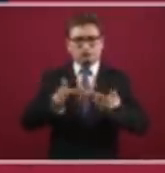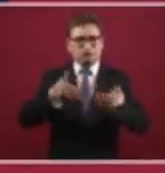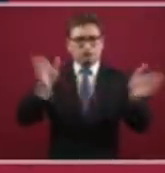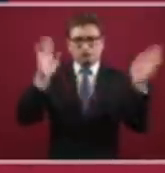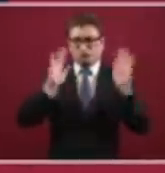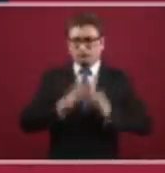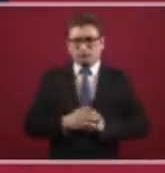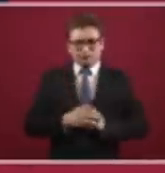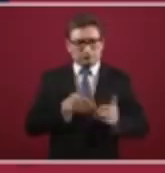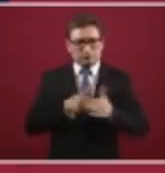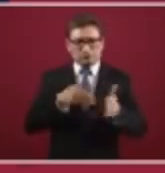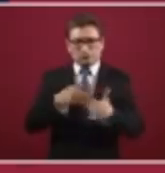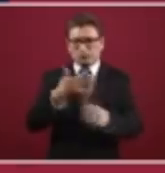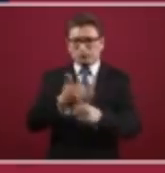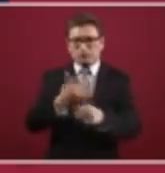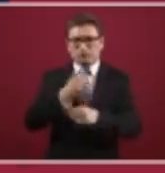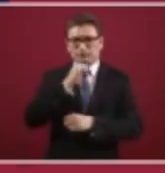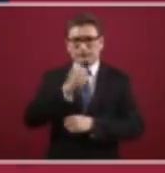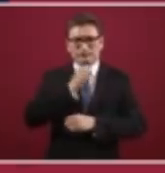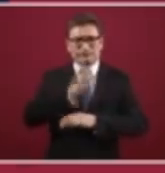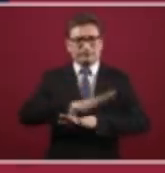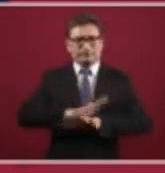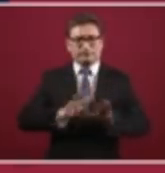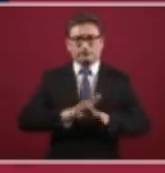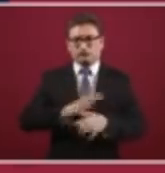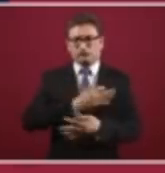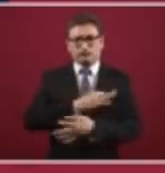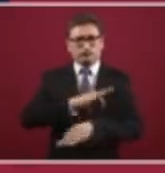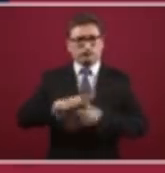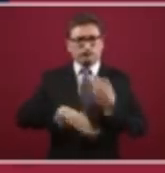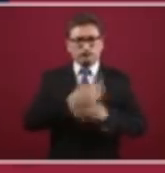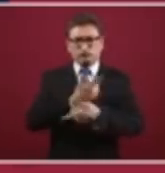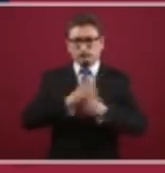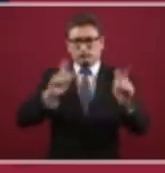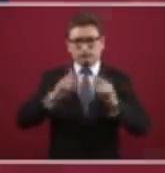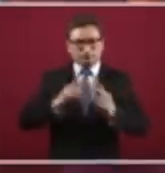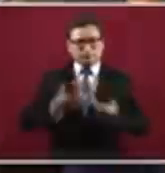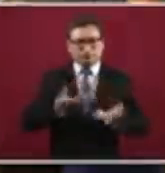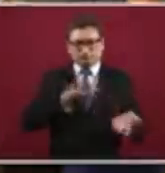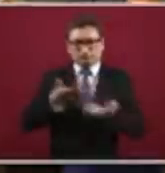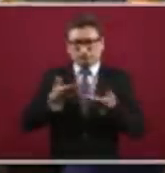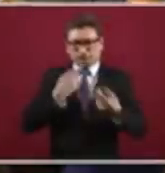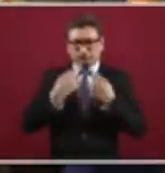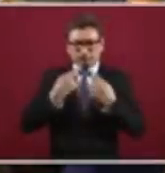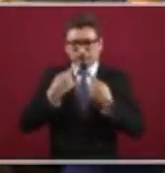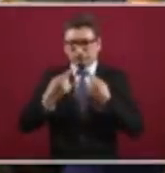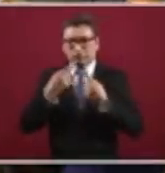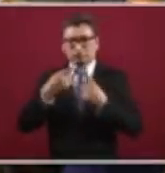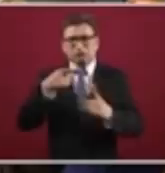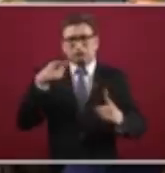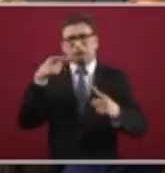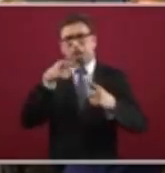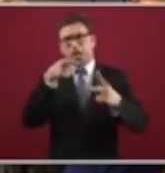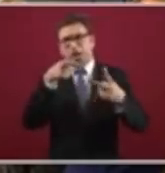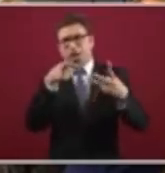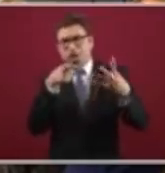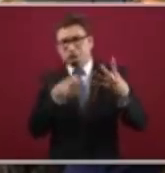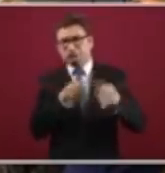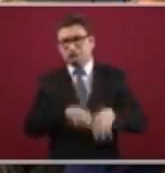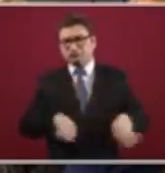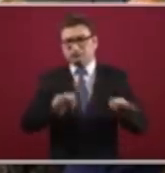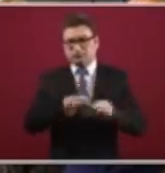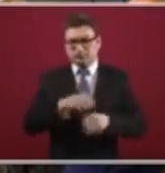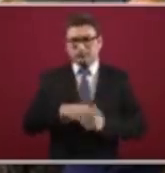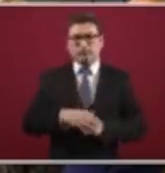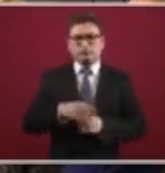ninguna restricción sin restricciones de ninguna naturaleza establecimos compromisos muy puntuales desde la apertura de